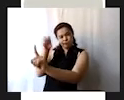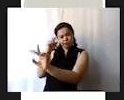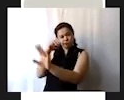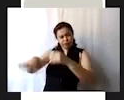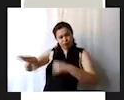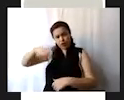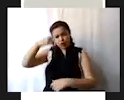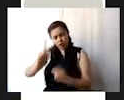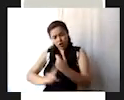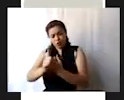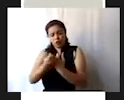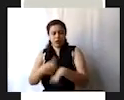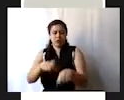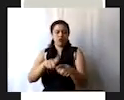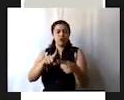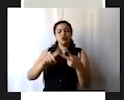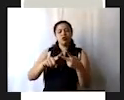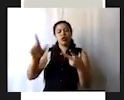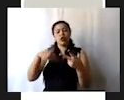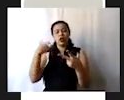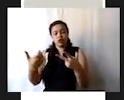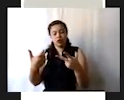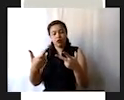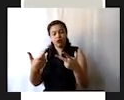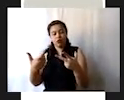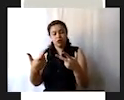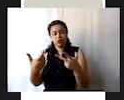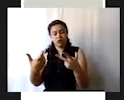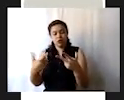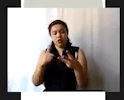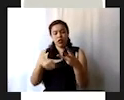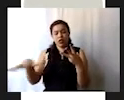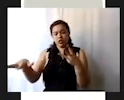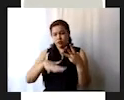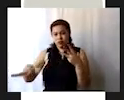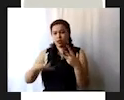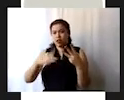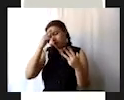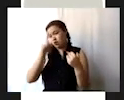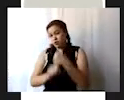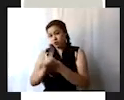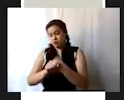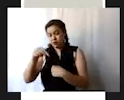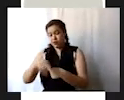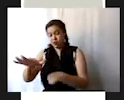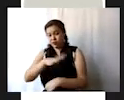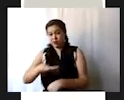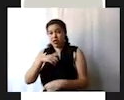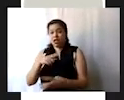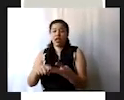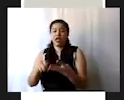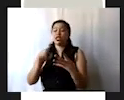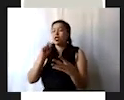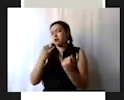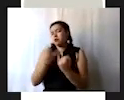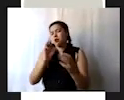problemas sociales, económicos y medioambientales que afectan a nuestra sociedad y a nuestro planeta.